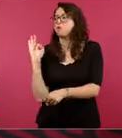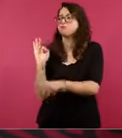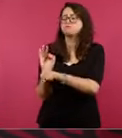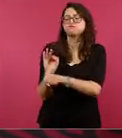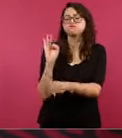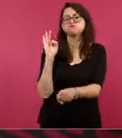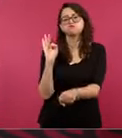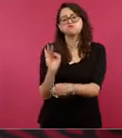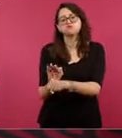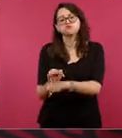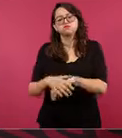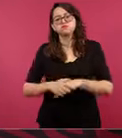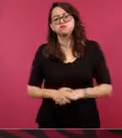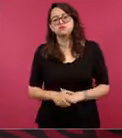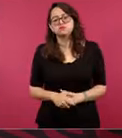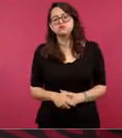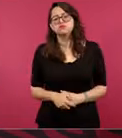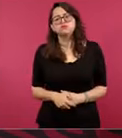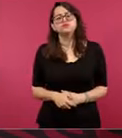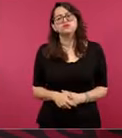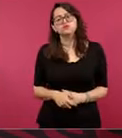las políticas de bienestar.